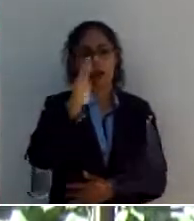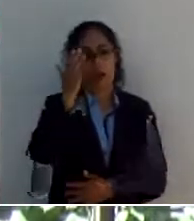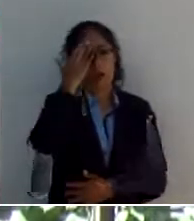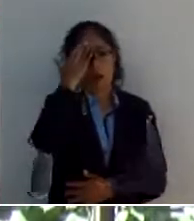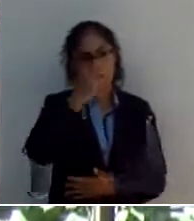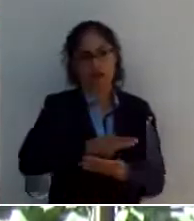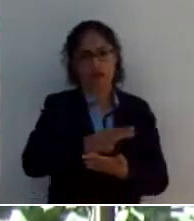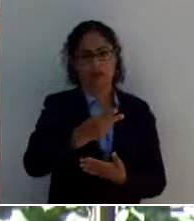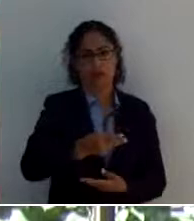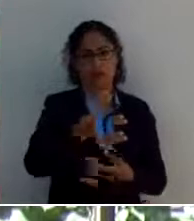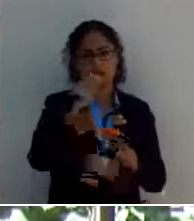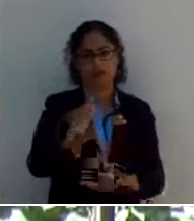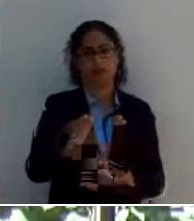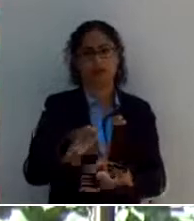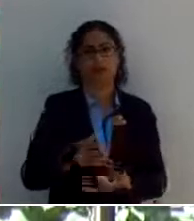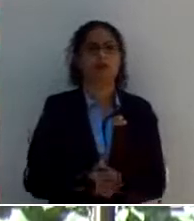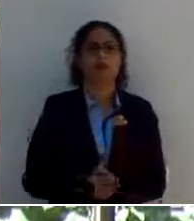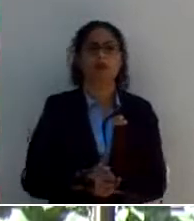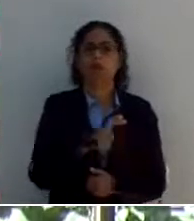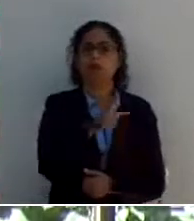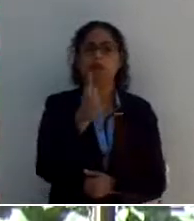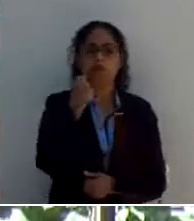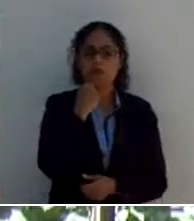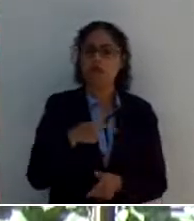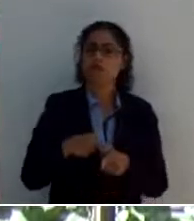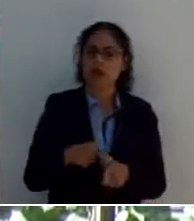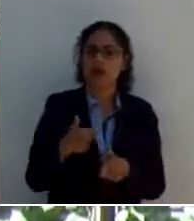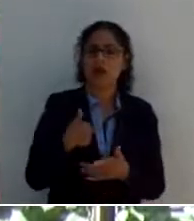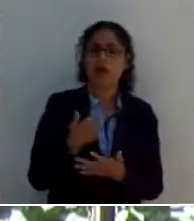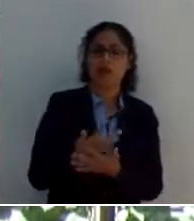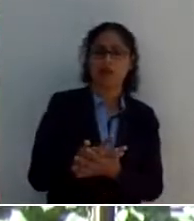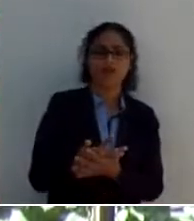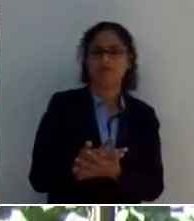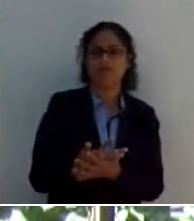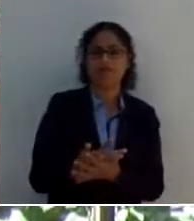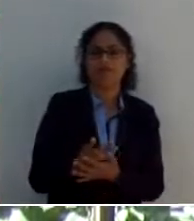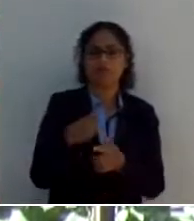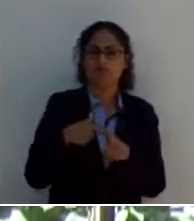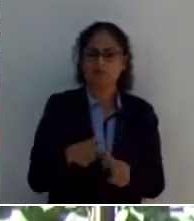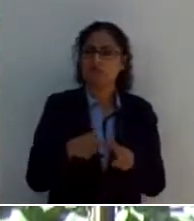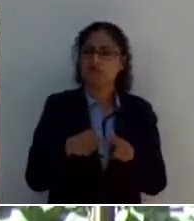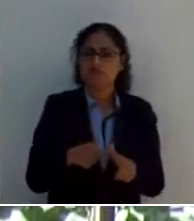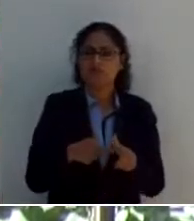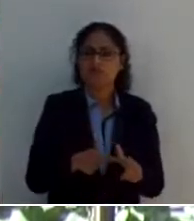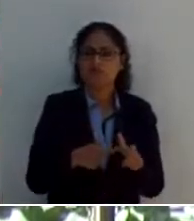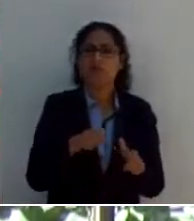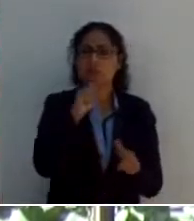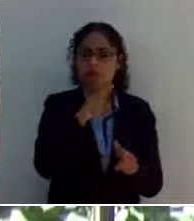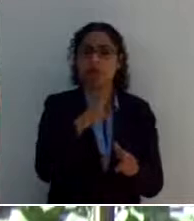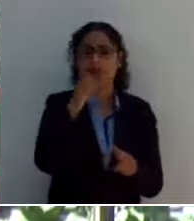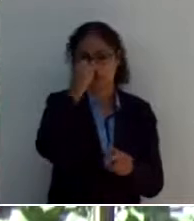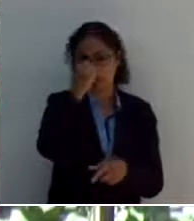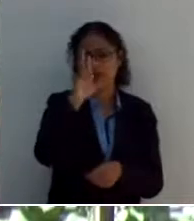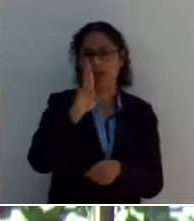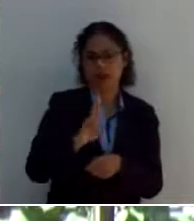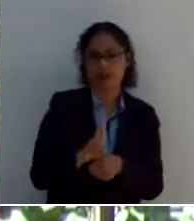reconocimiento. Y no voy a descansar junto con ustedes, junto con el secretario